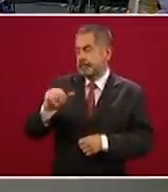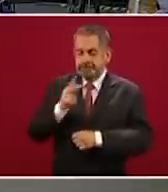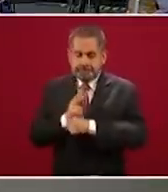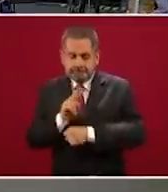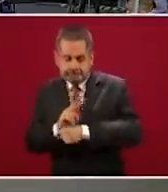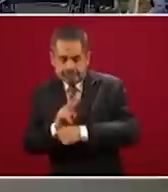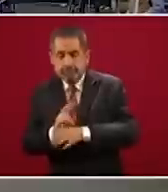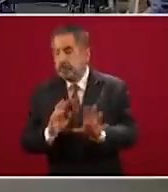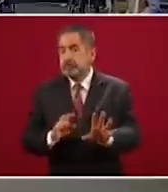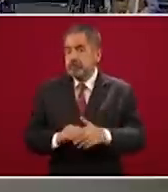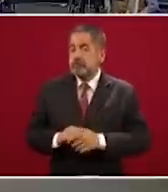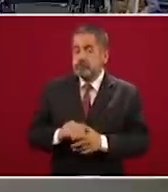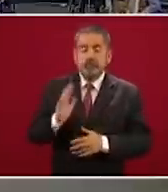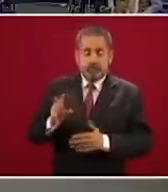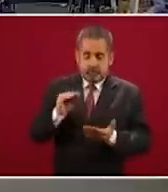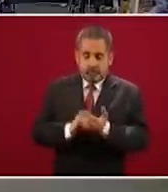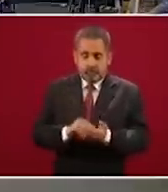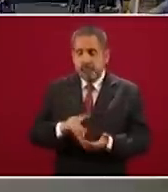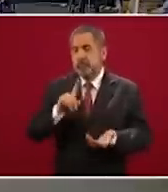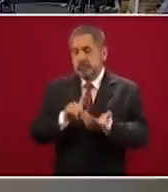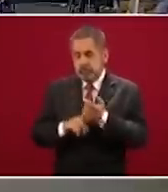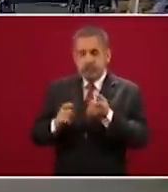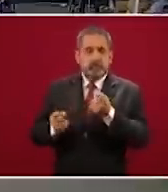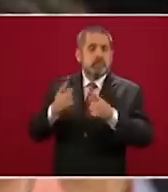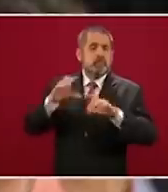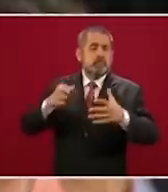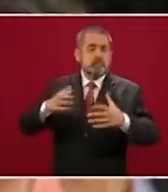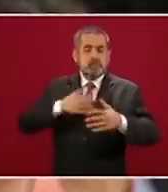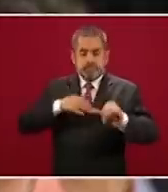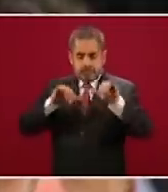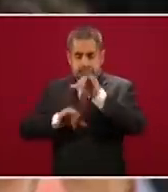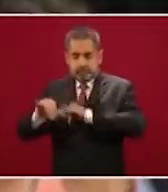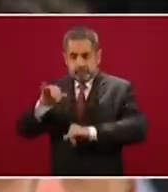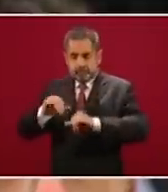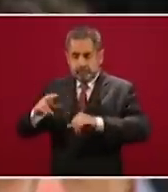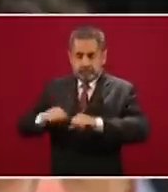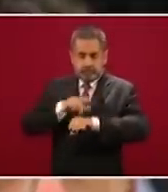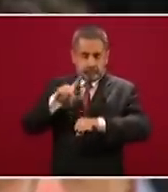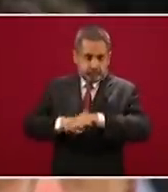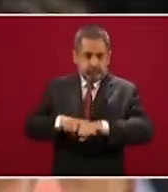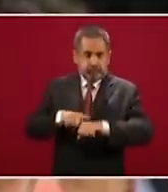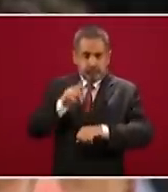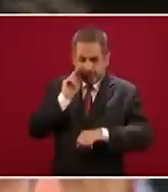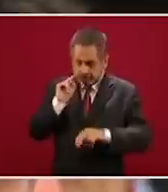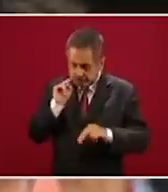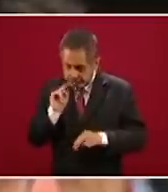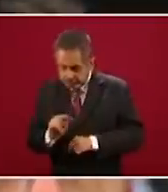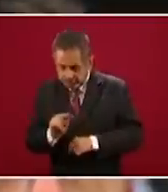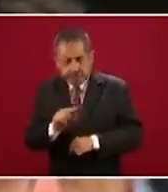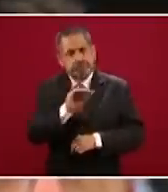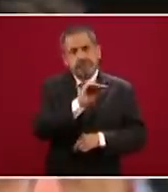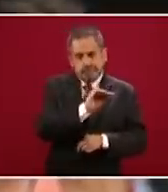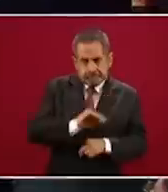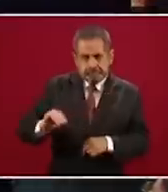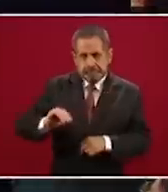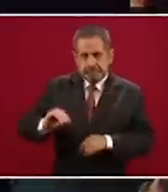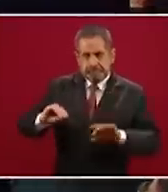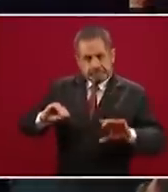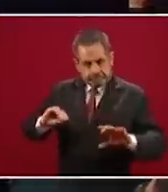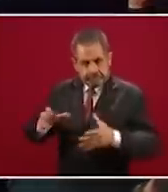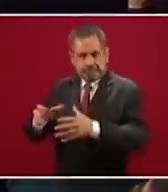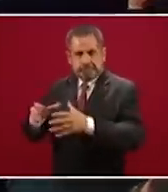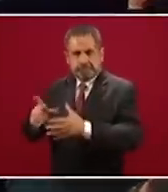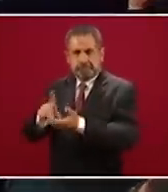algunas entidades físicas, como nuestro Laboratorio Nacional de Referencia, fueron integradas al catálogo